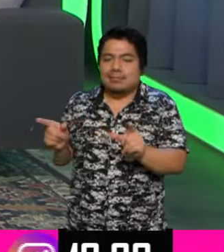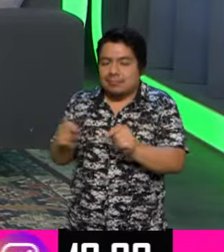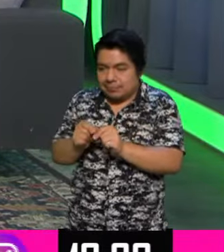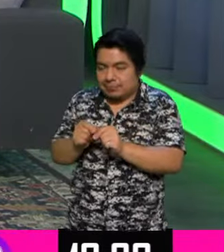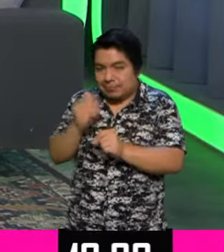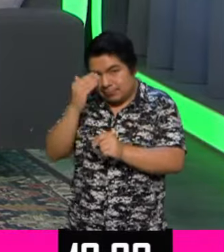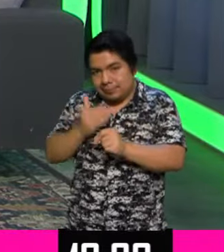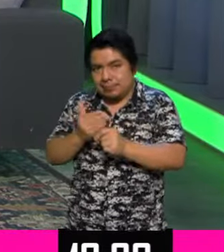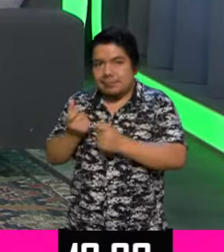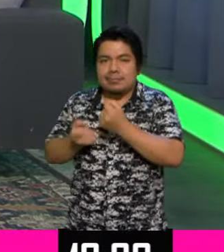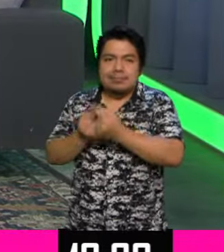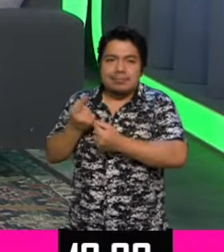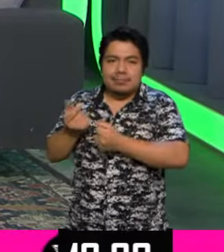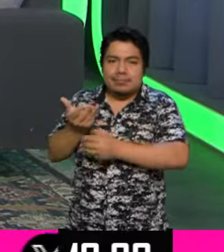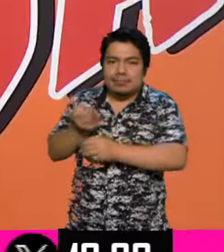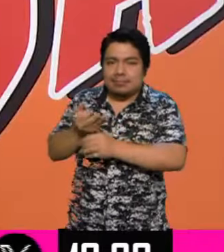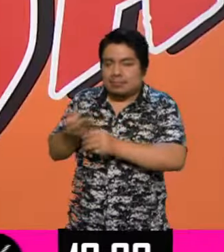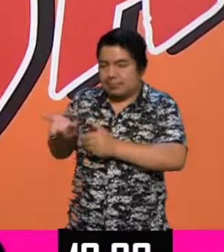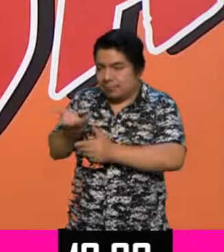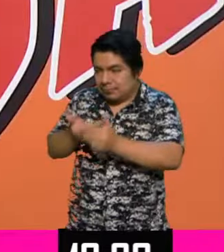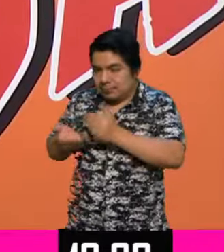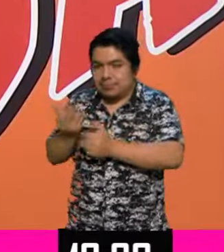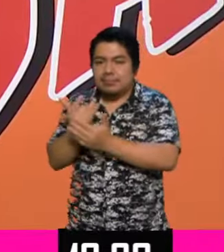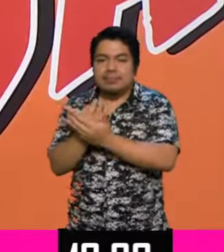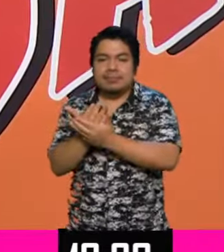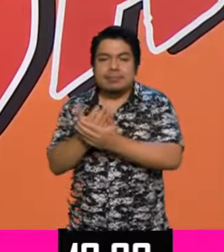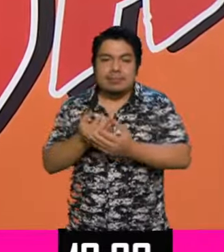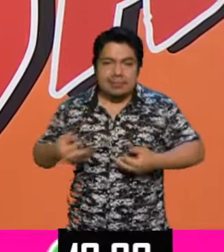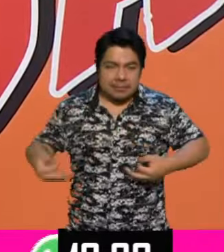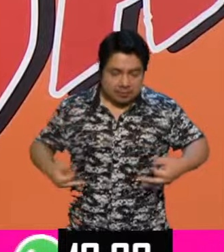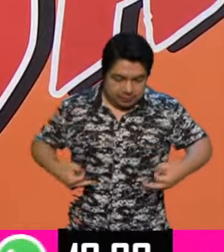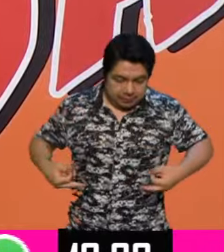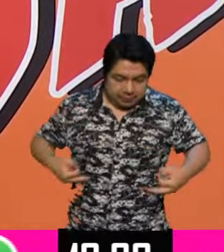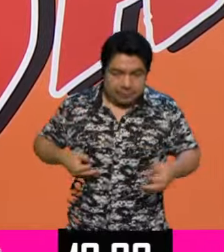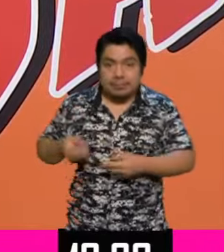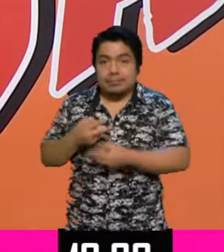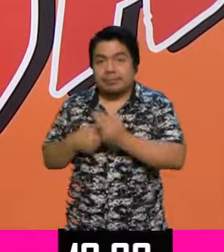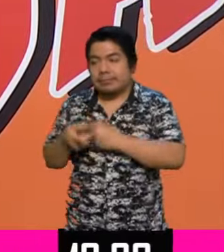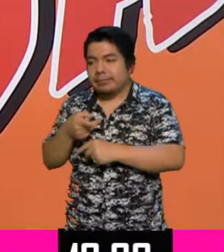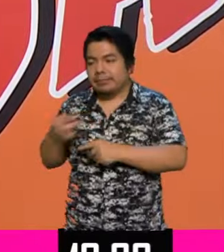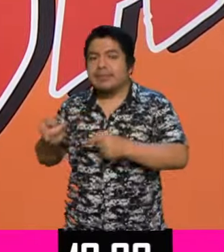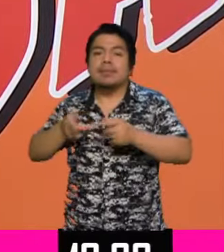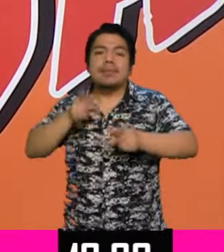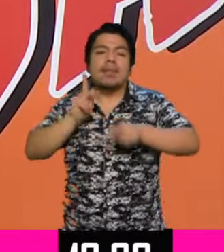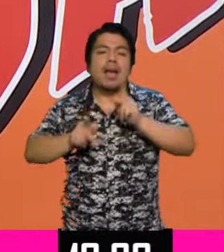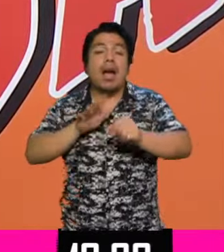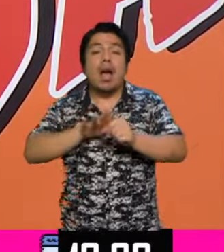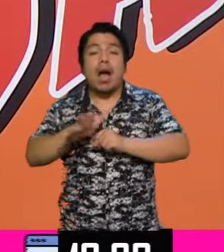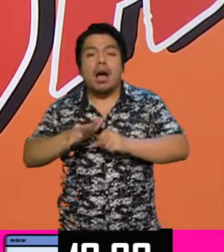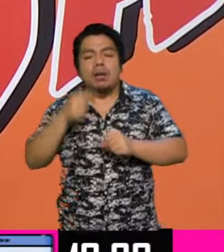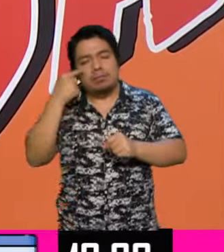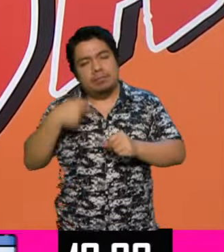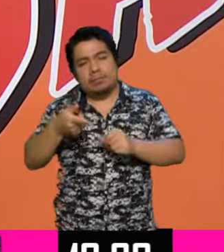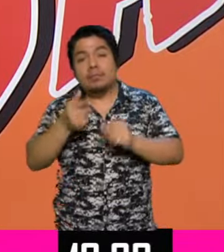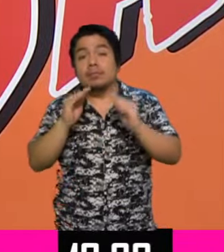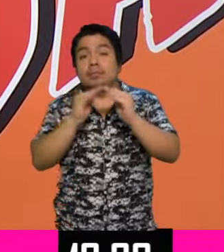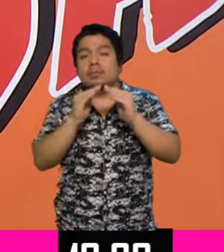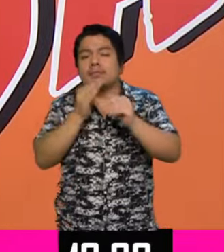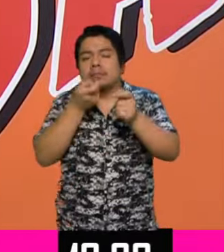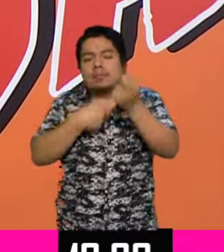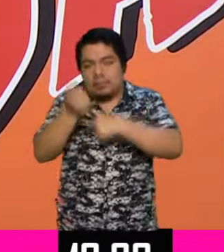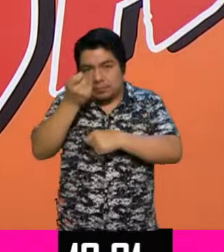Vean, nos estamos esperando para ir al teatro, señora, y nos viene a platicar con todo de esto, de los empeños de una casa, su